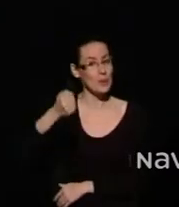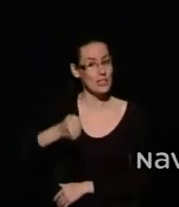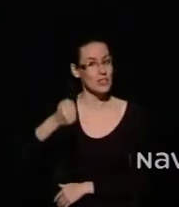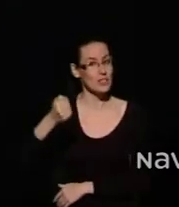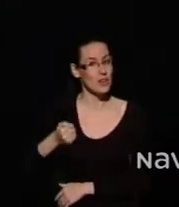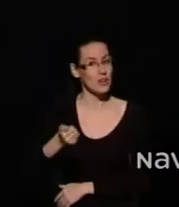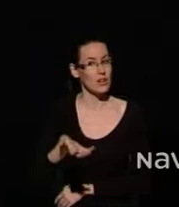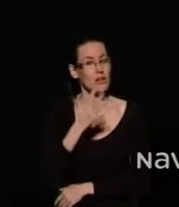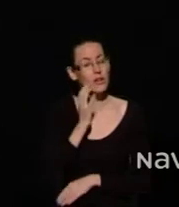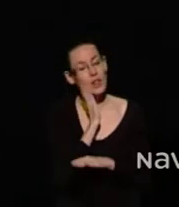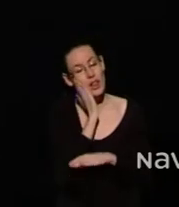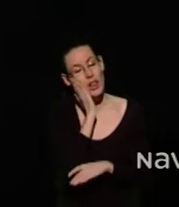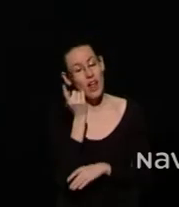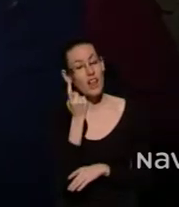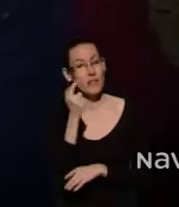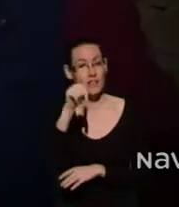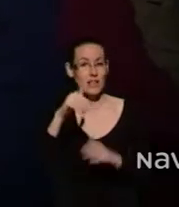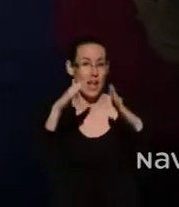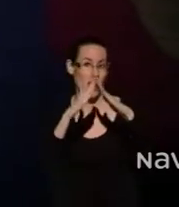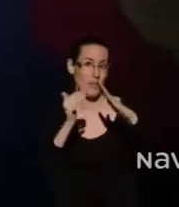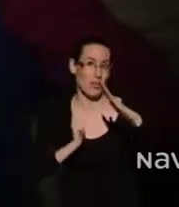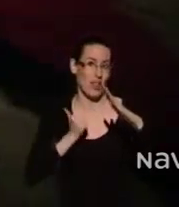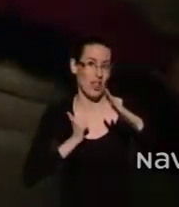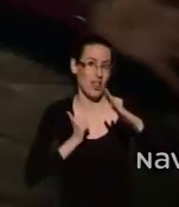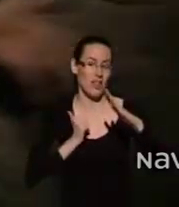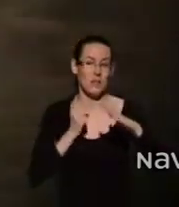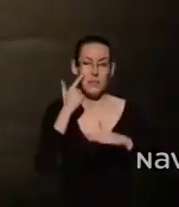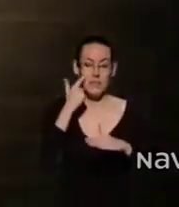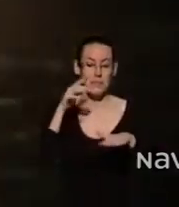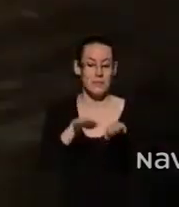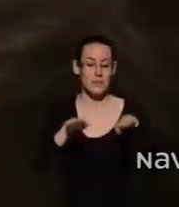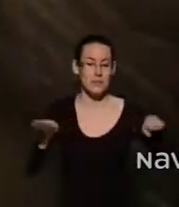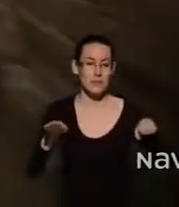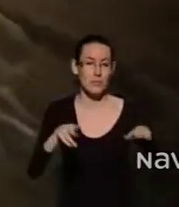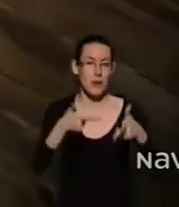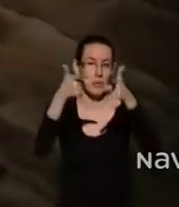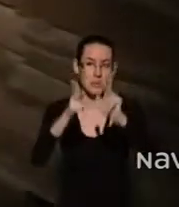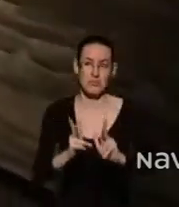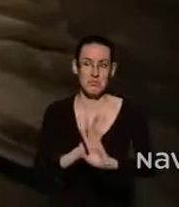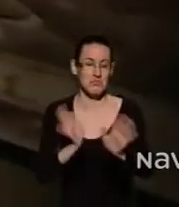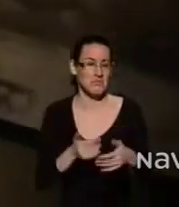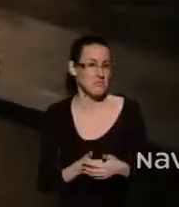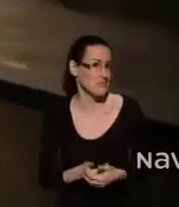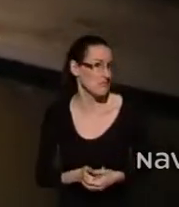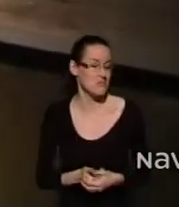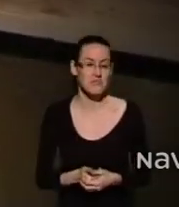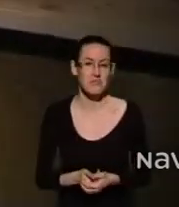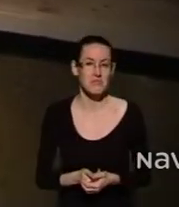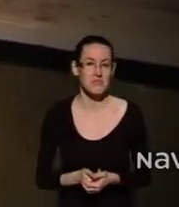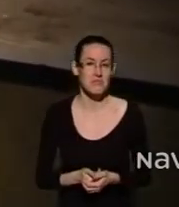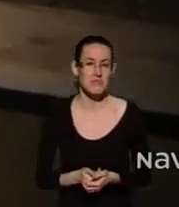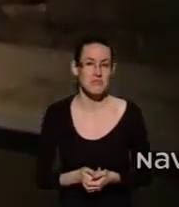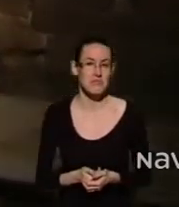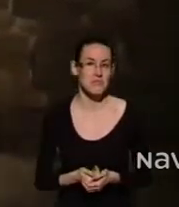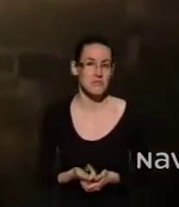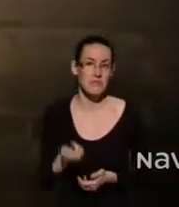hacía falta quedarse a dormir, pues se quedaba aquí. Ahí, pues ese banco, pues para sentarse, sin más, ¿eh? Los aparadores,